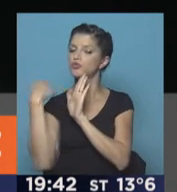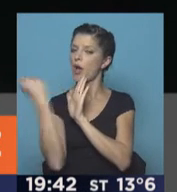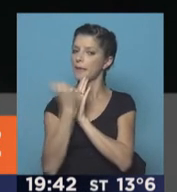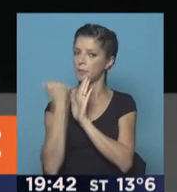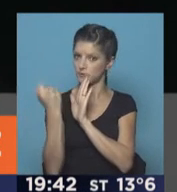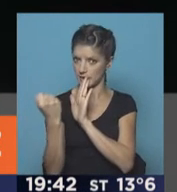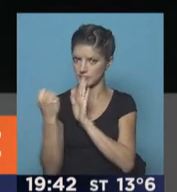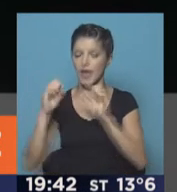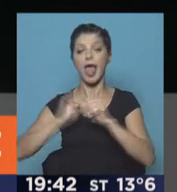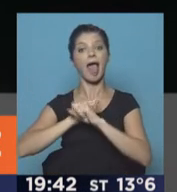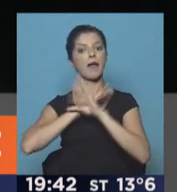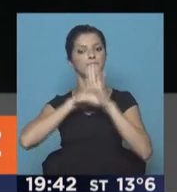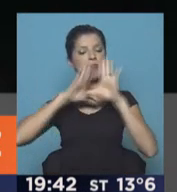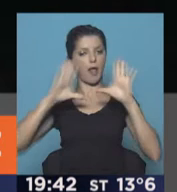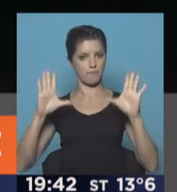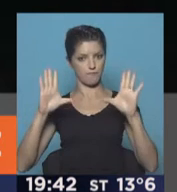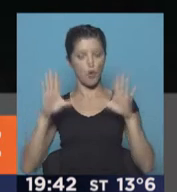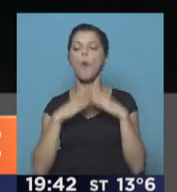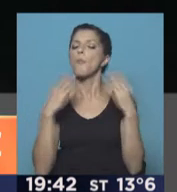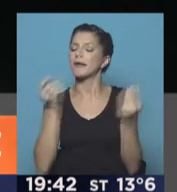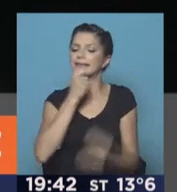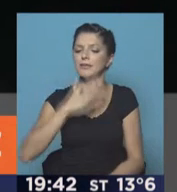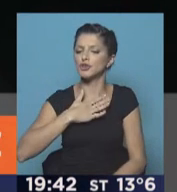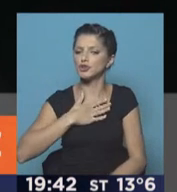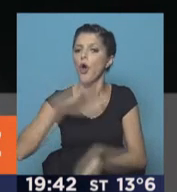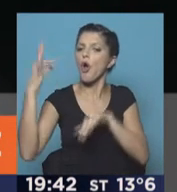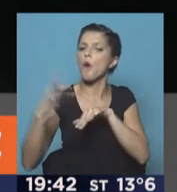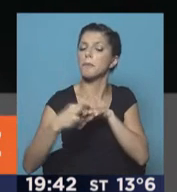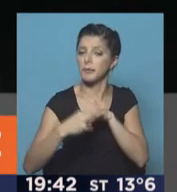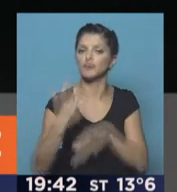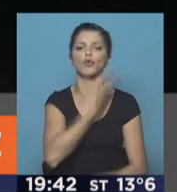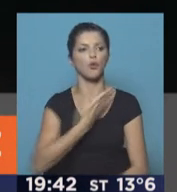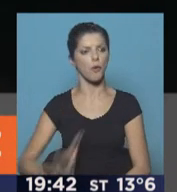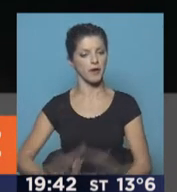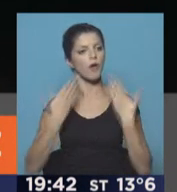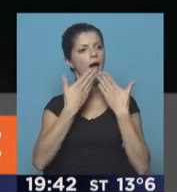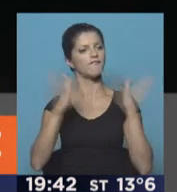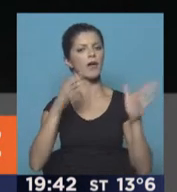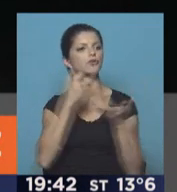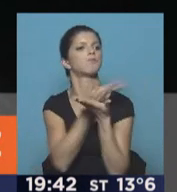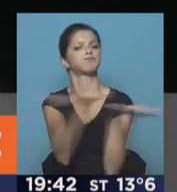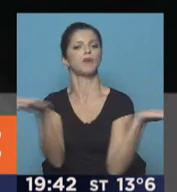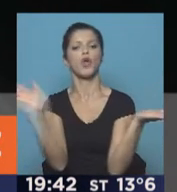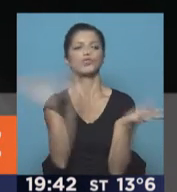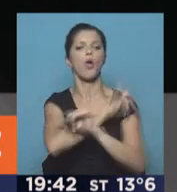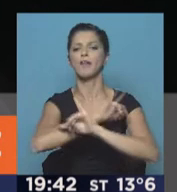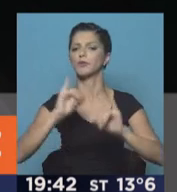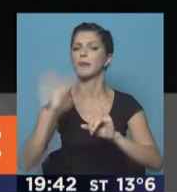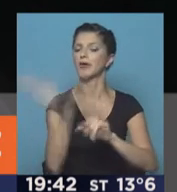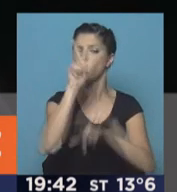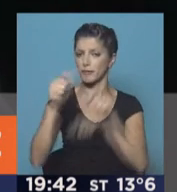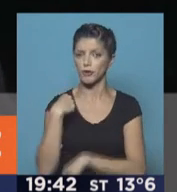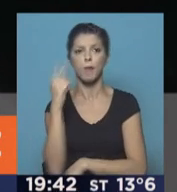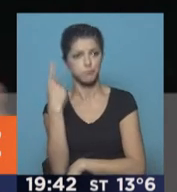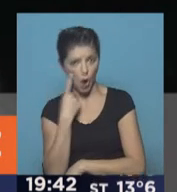es la transparencia. Porque cuando nos comprometemos con gobierno abierto de poner toda la información a disposición del ciudadano, para